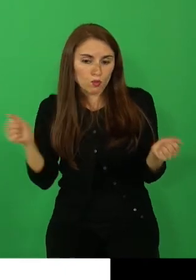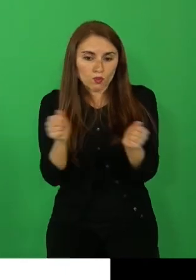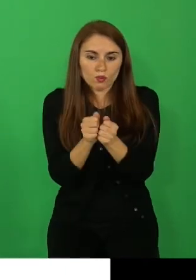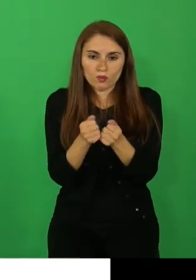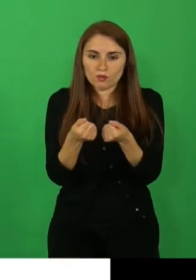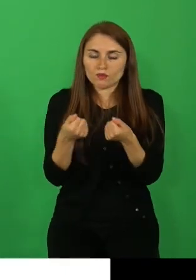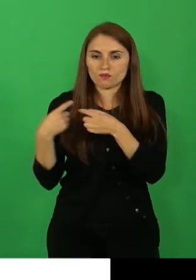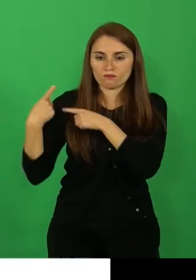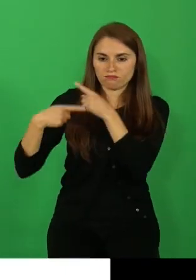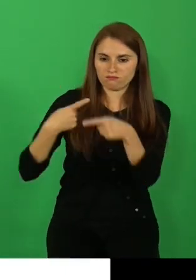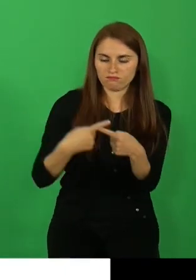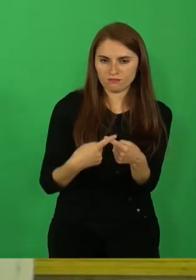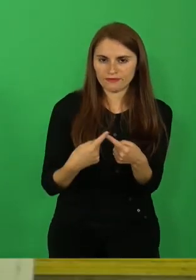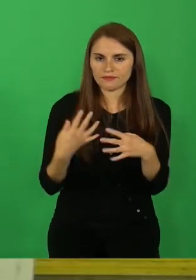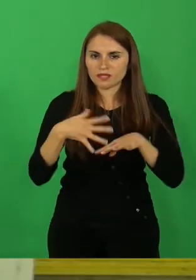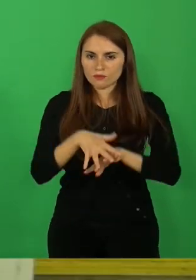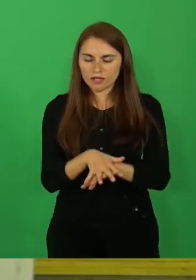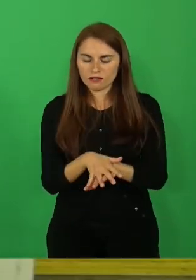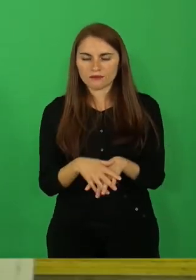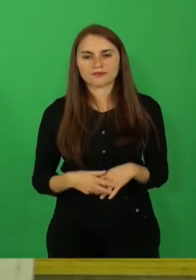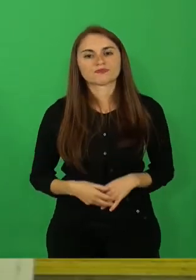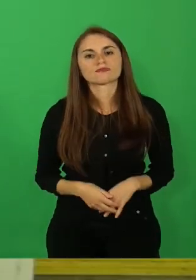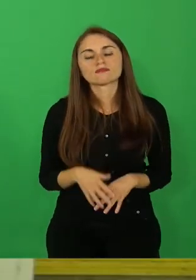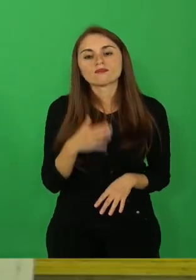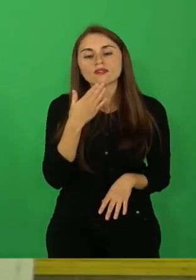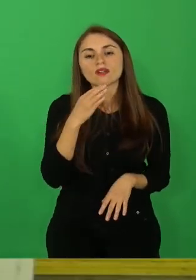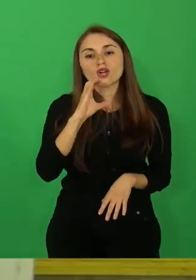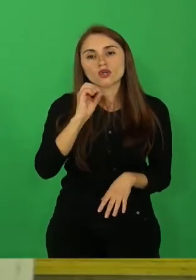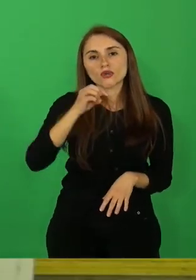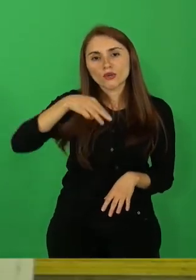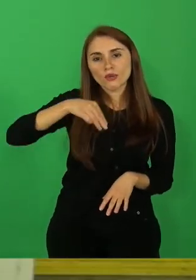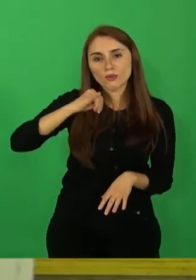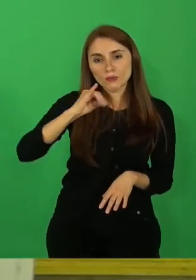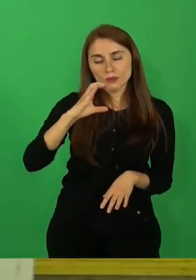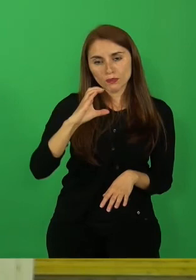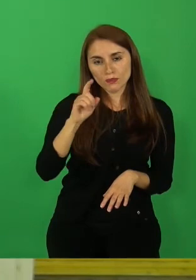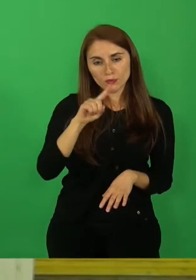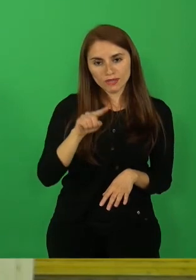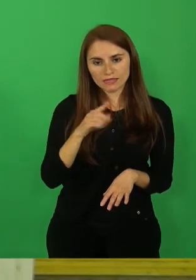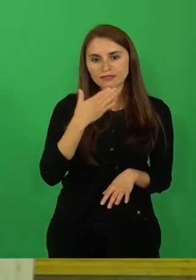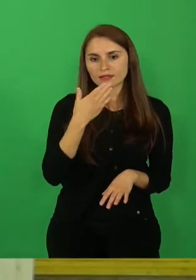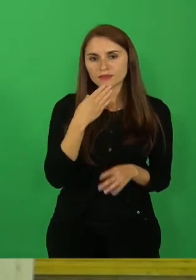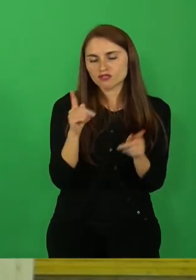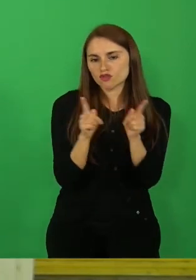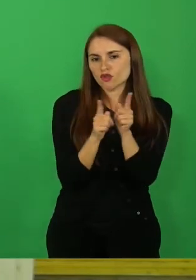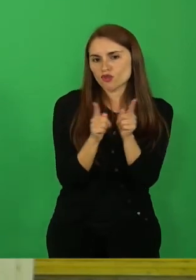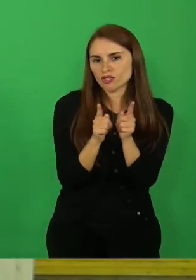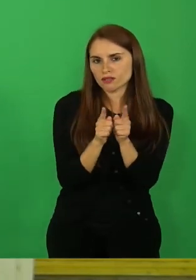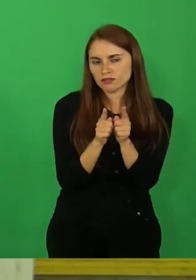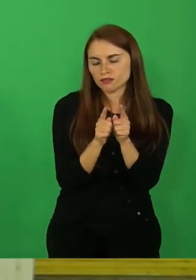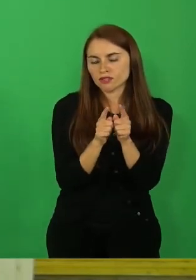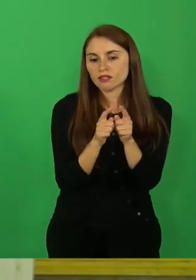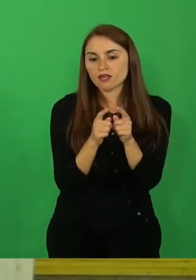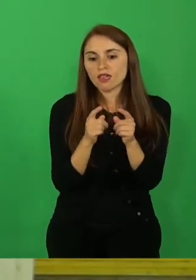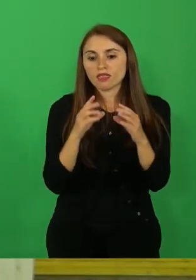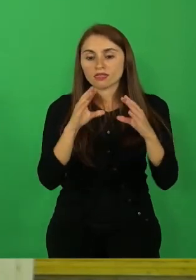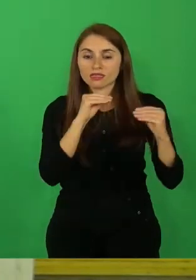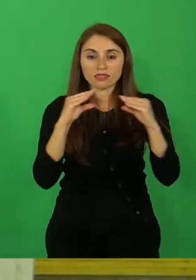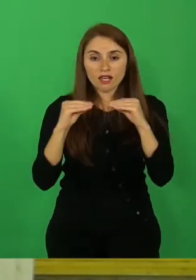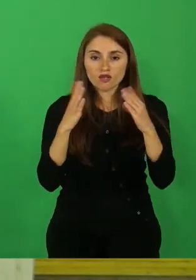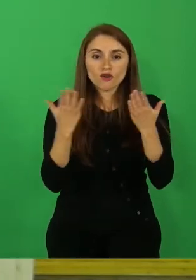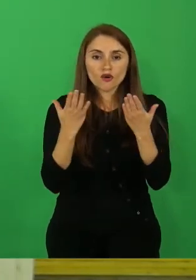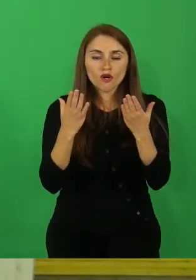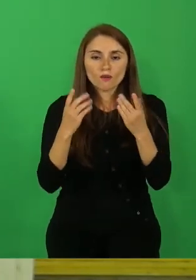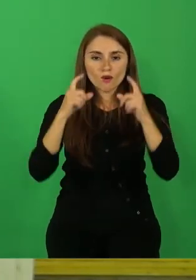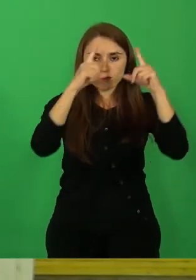sobrenatural. Cómics, sabemos que son también relatos breves que utilizan diálogos a través de